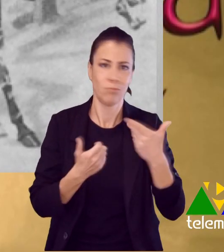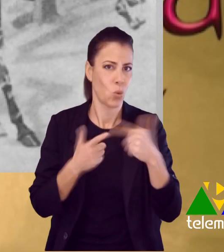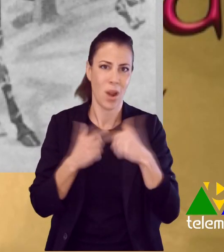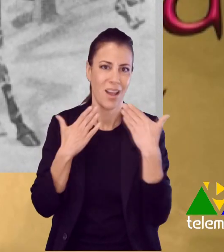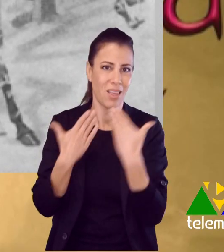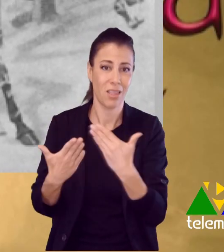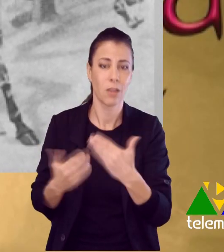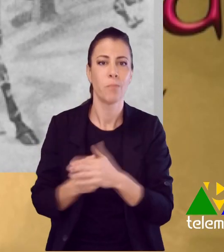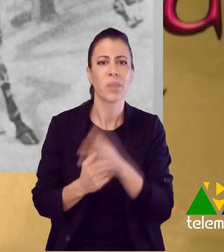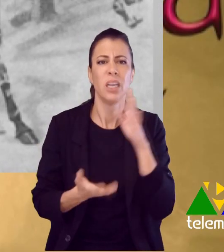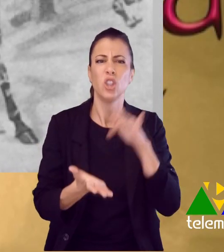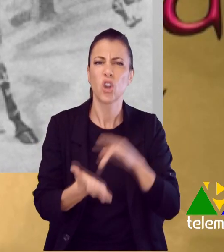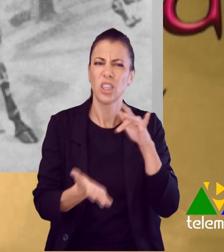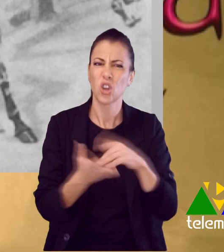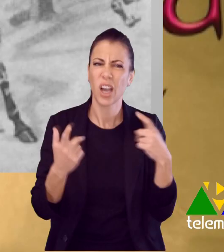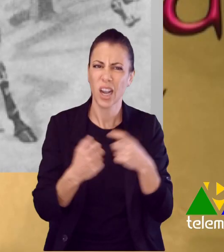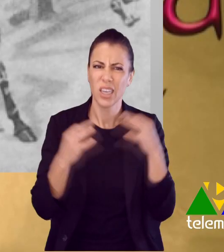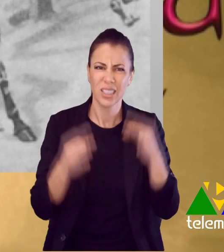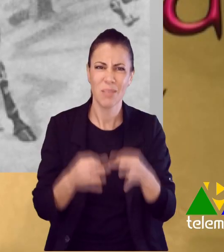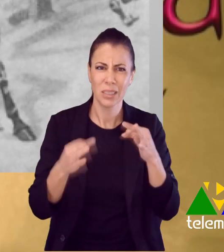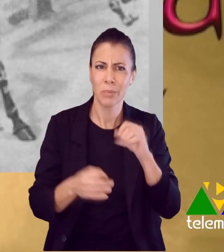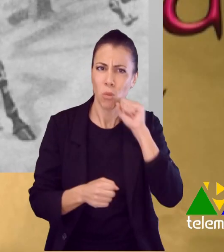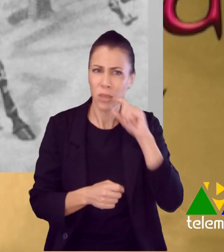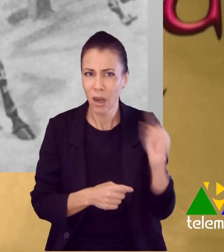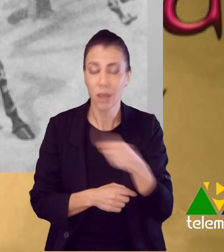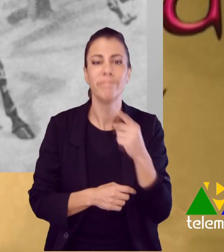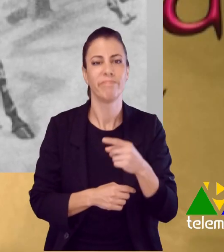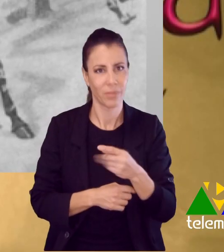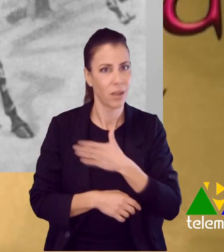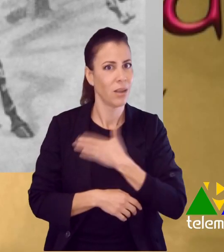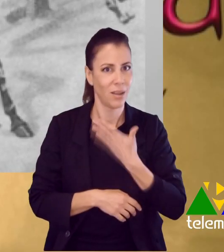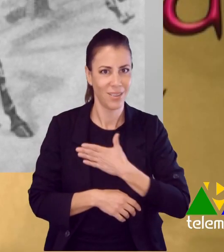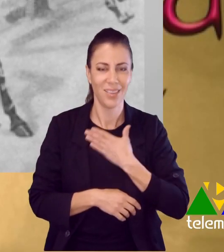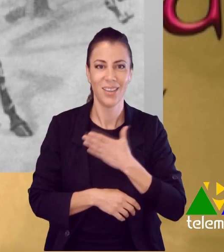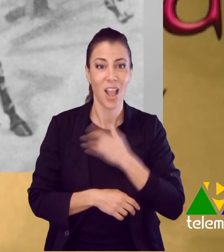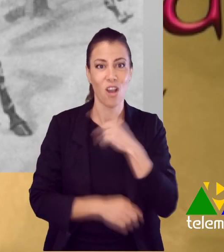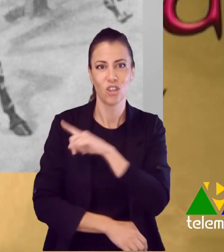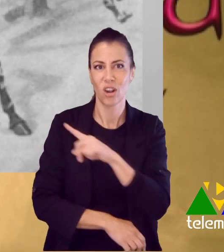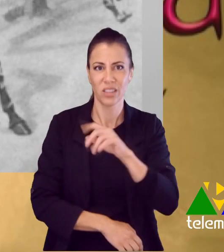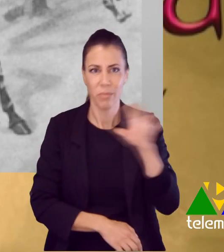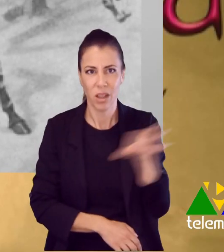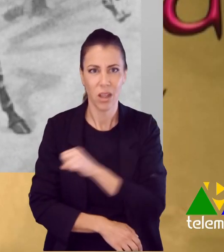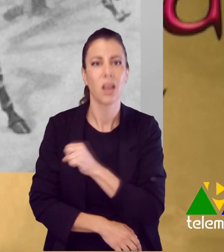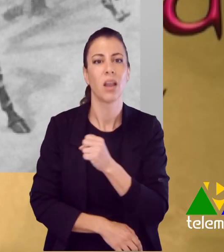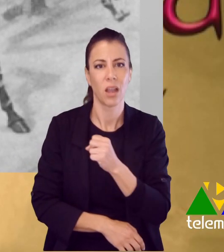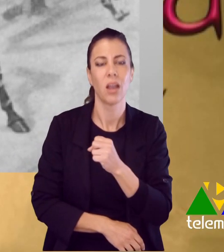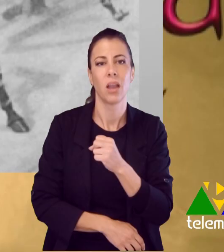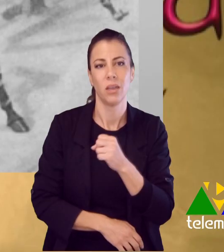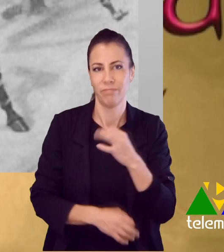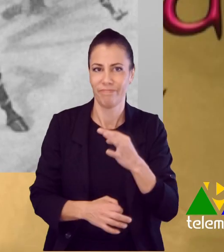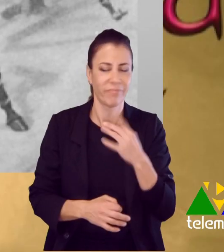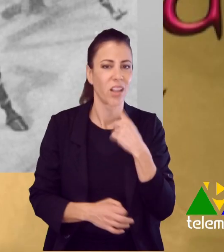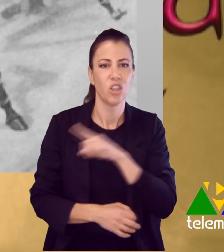Y que a la guerra normalmente siempre iban los pobres. En aquella época donde los soldados que cogían eran los que eran soldados de